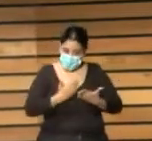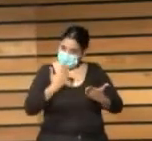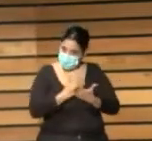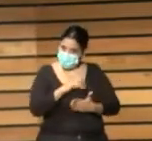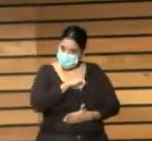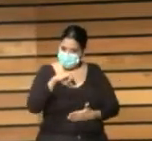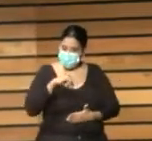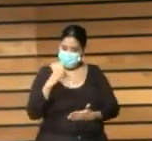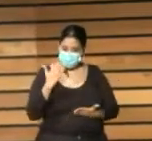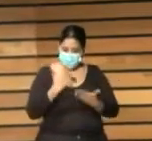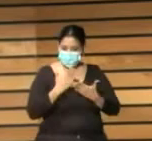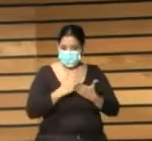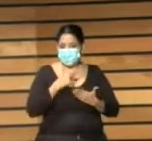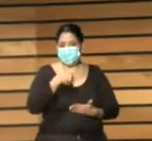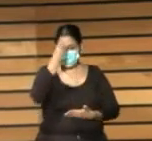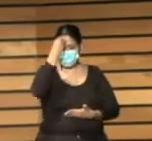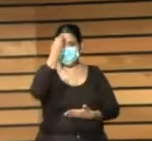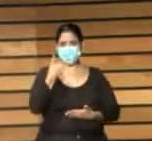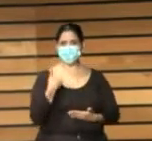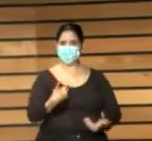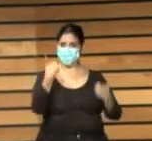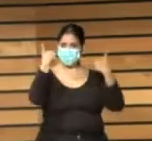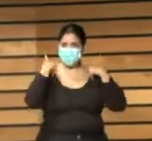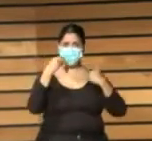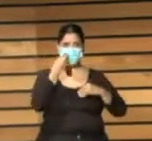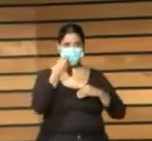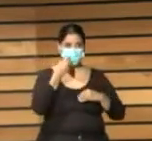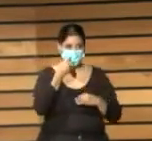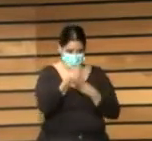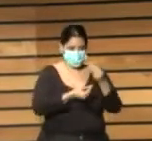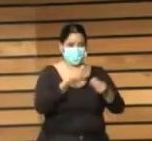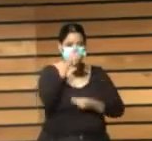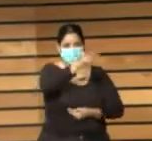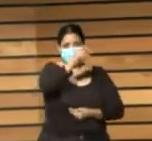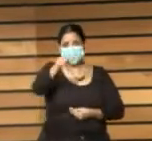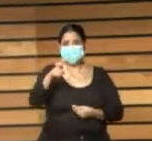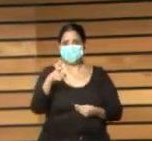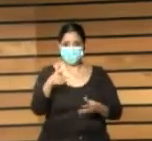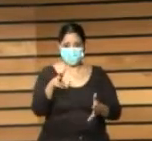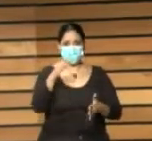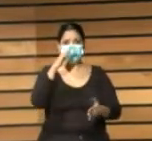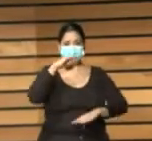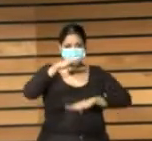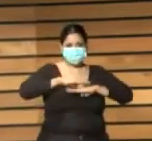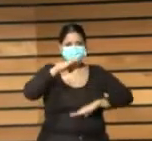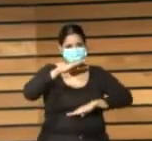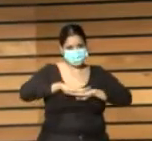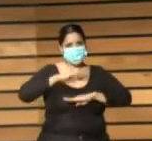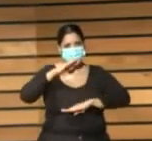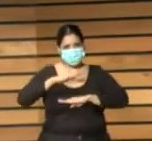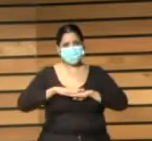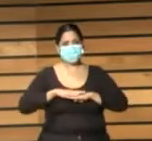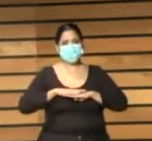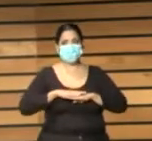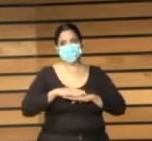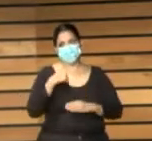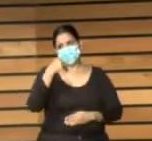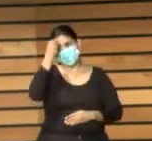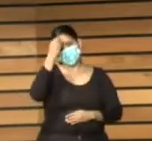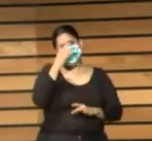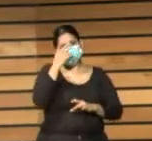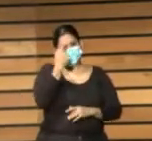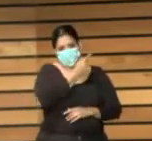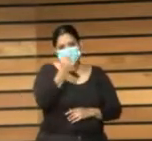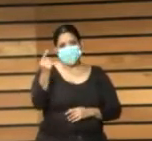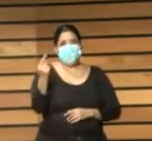caso, también de mi responsabilidad. Y muchos de vosotros os habréis dado cuenta, pero algunos no, y creo que es importante ponerlo en valor.